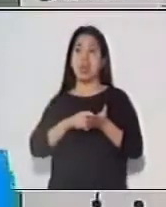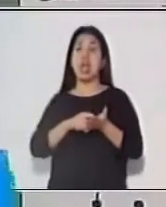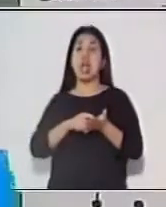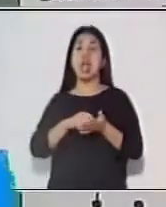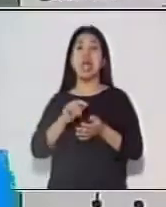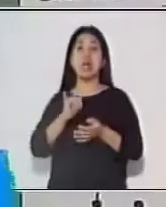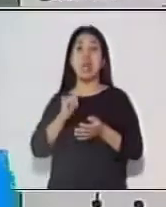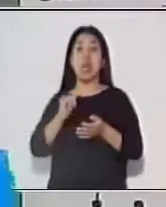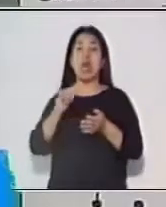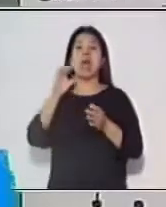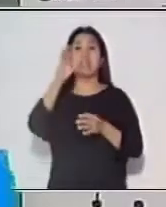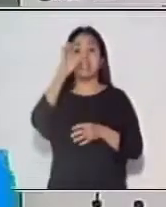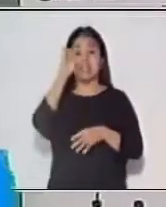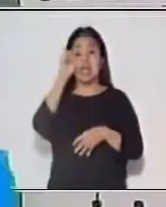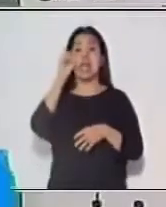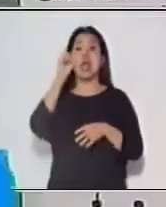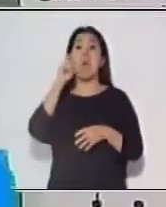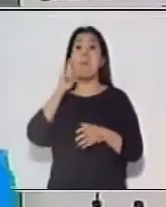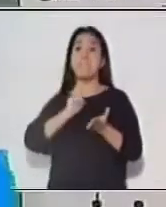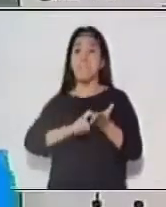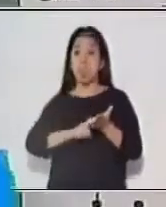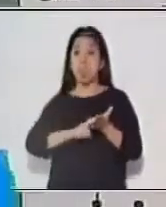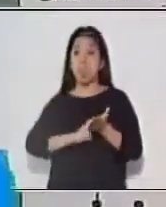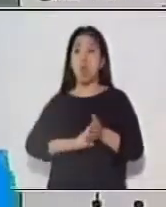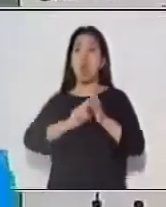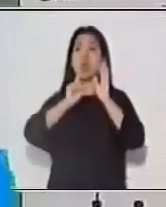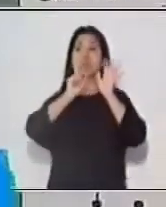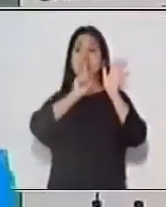0.61 metros.